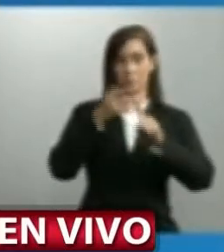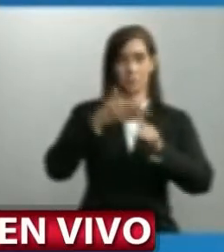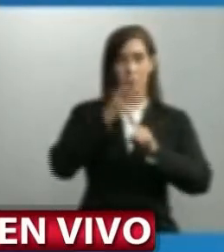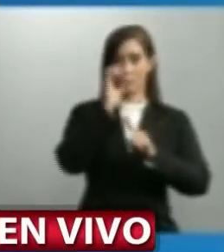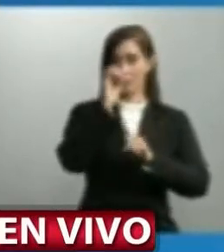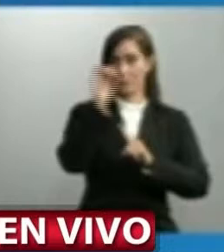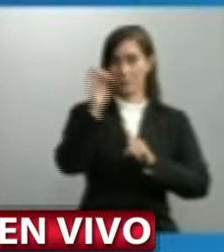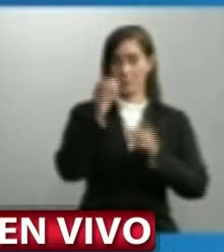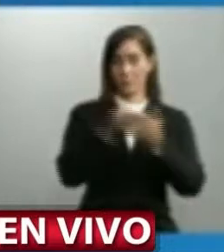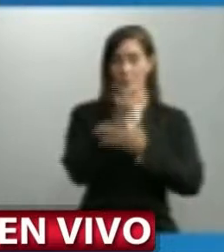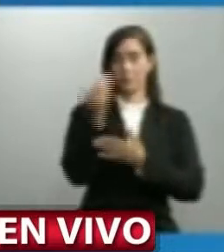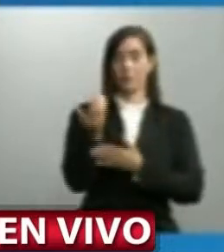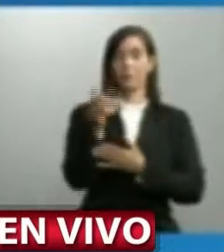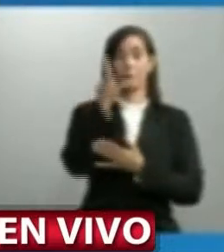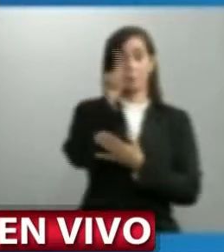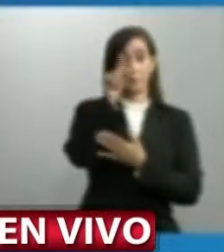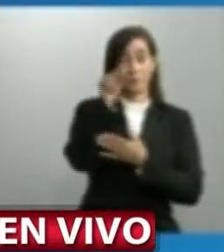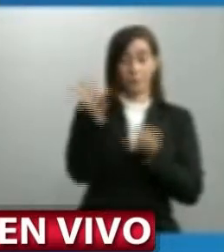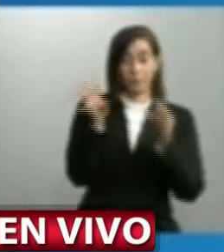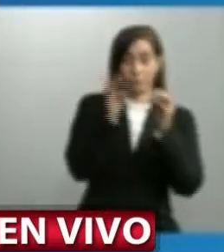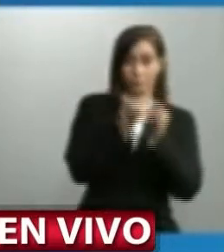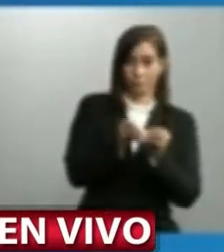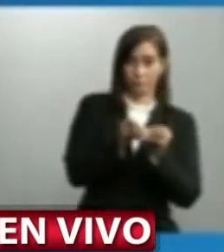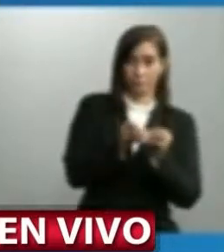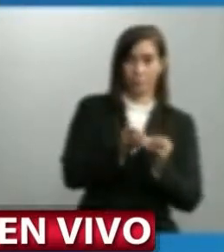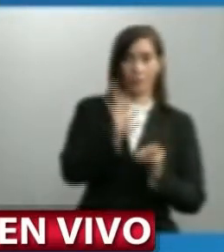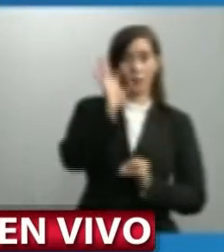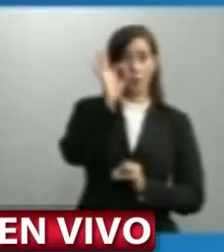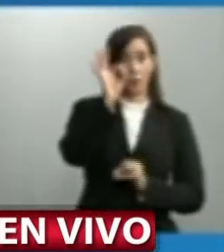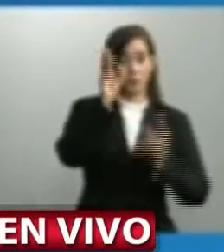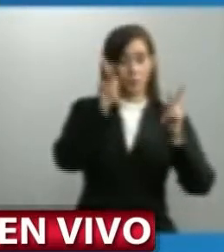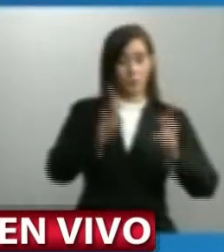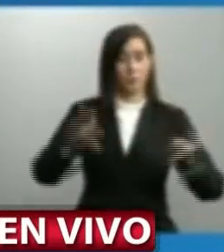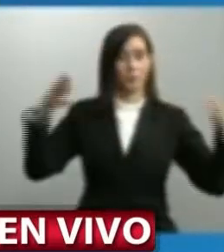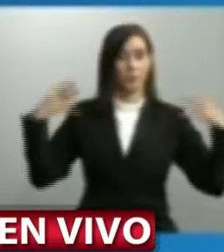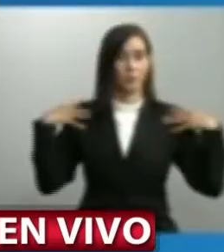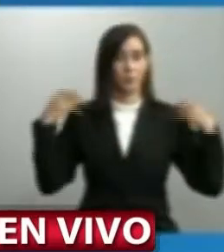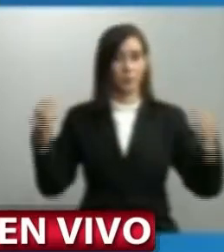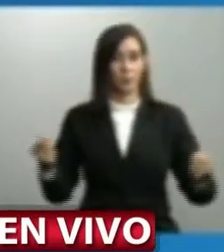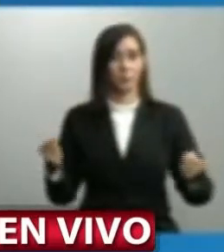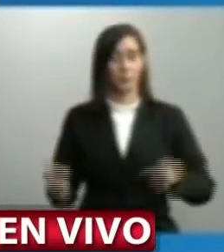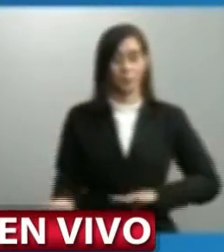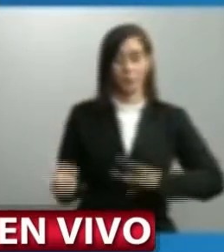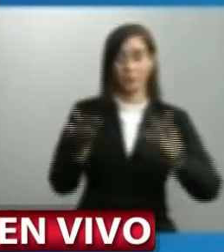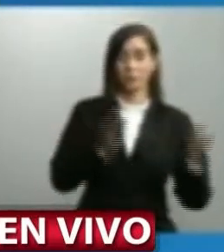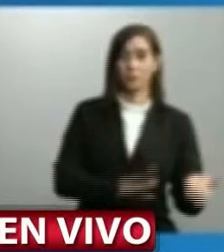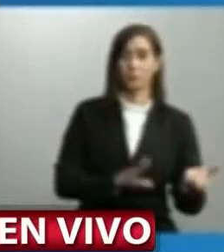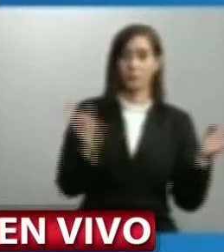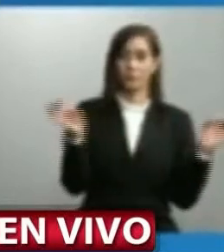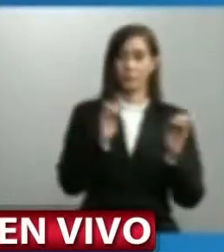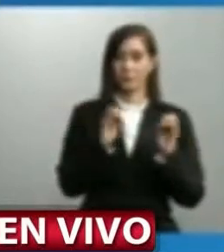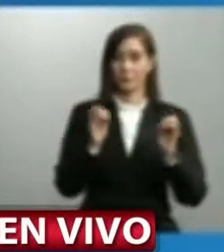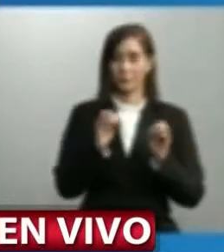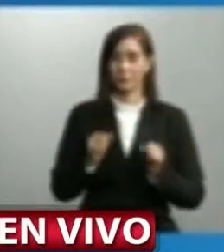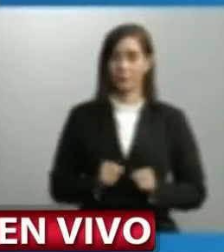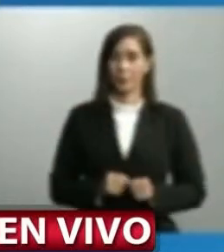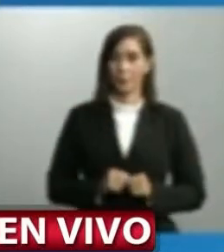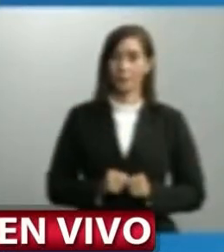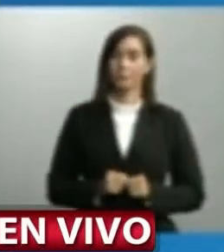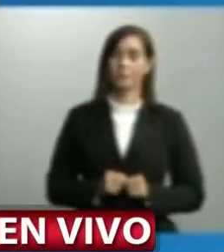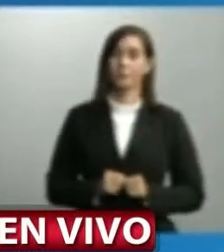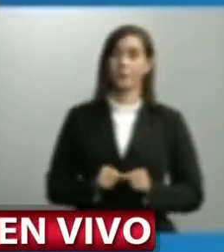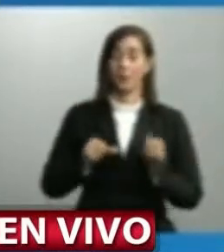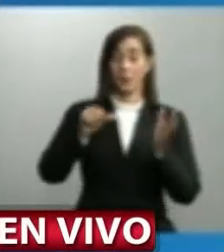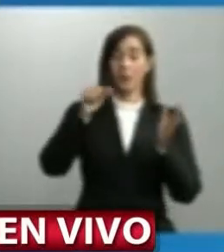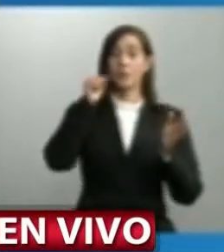nuevos, 20 acumulados, 9 recuperados, 0 fallecimientos. Provincia